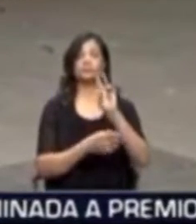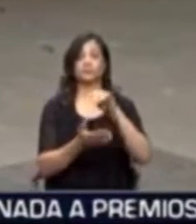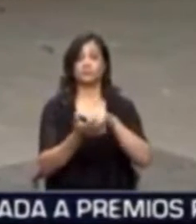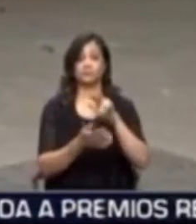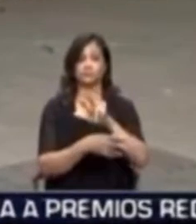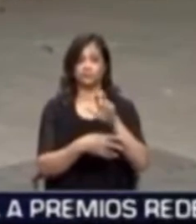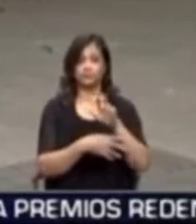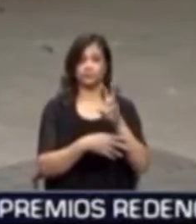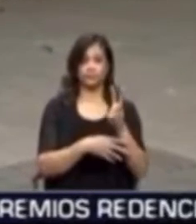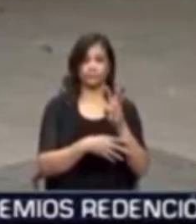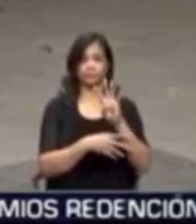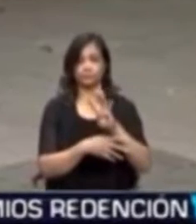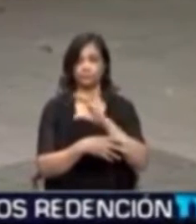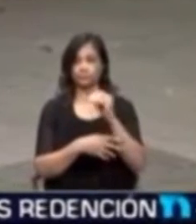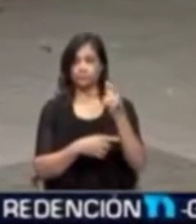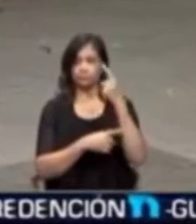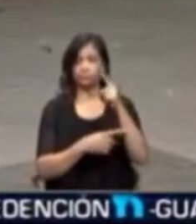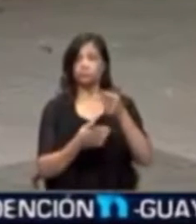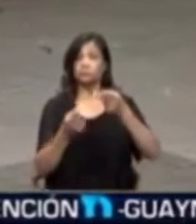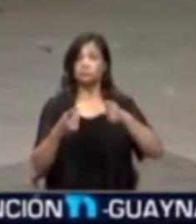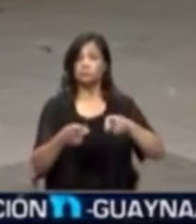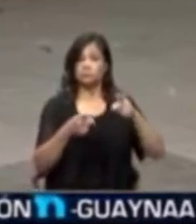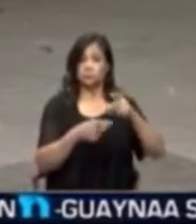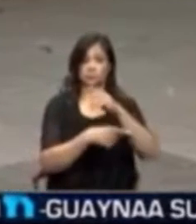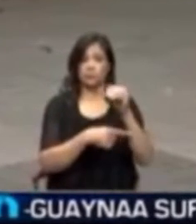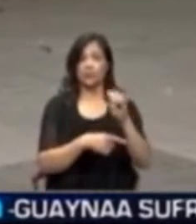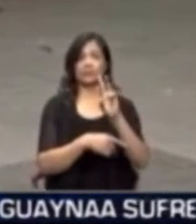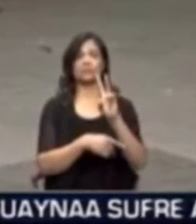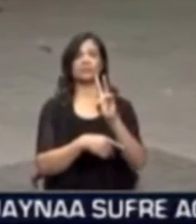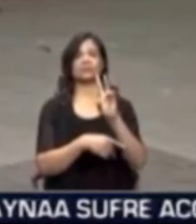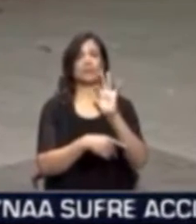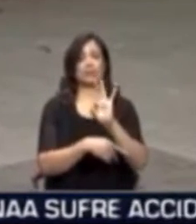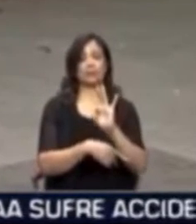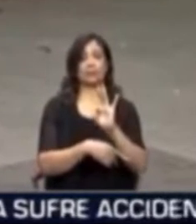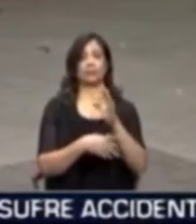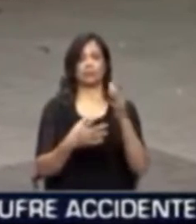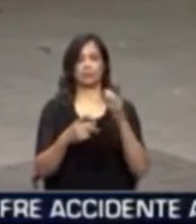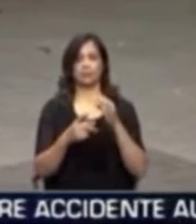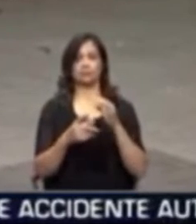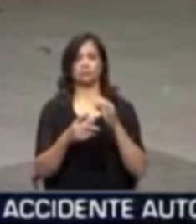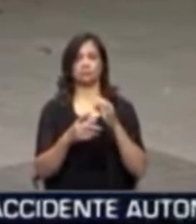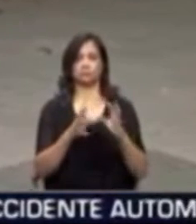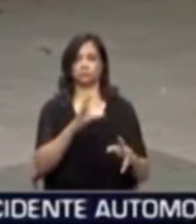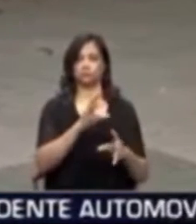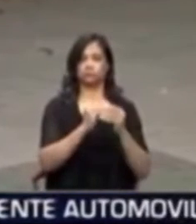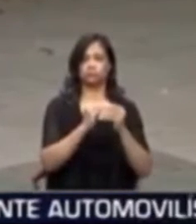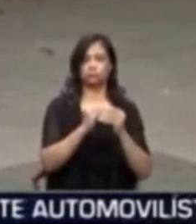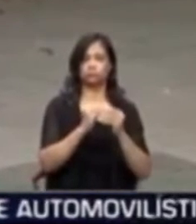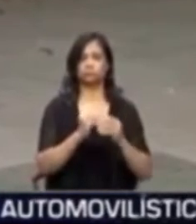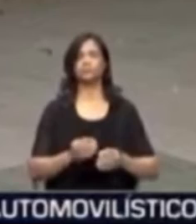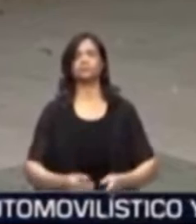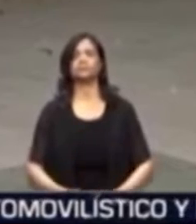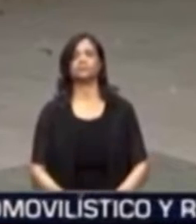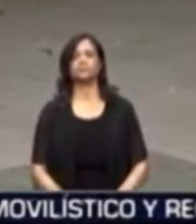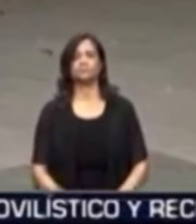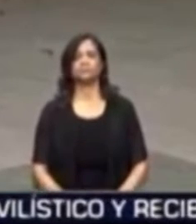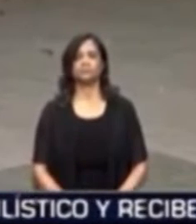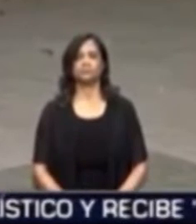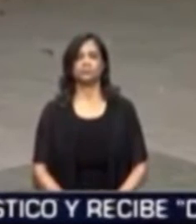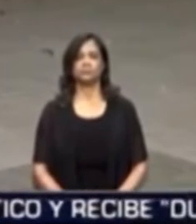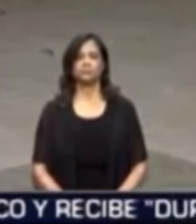364 casos registrados y 79 acumulados para telenoticias